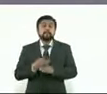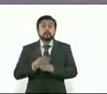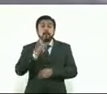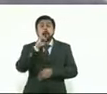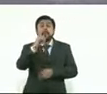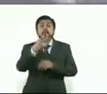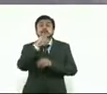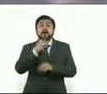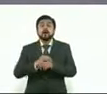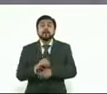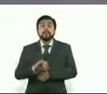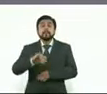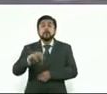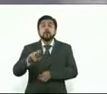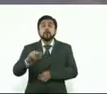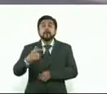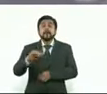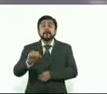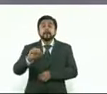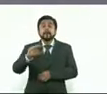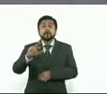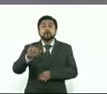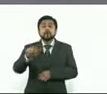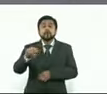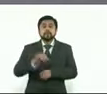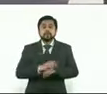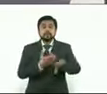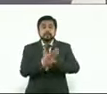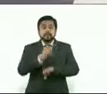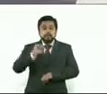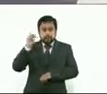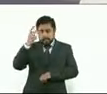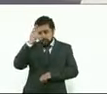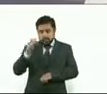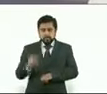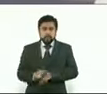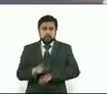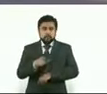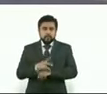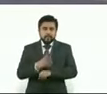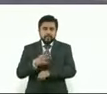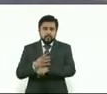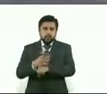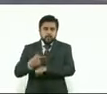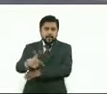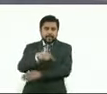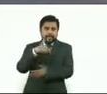lugar. Y ya llegó Jorge Cruz, el de San Luis Potosí, también a esa zona, que está en el cuarto lugar.